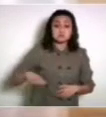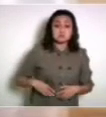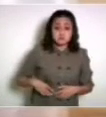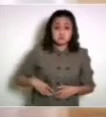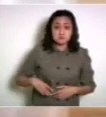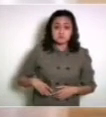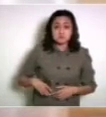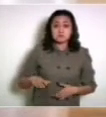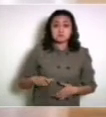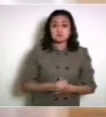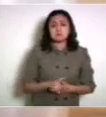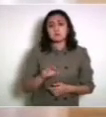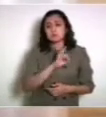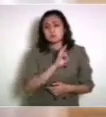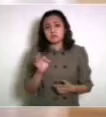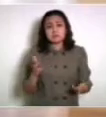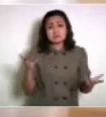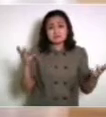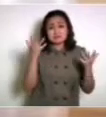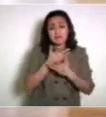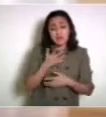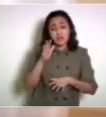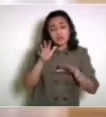candidatos, pueden cometer errores.